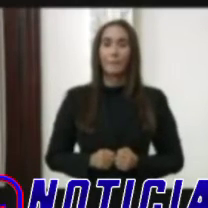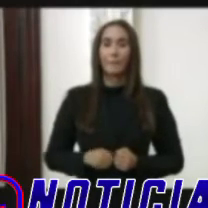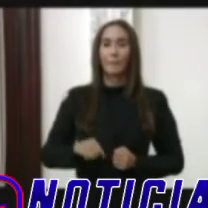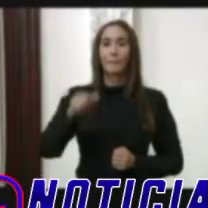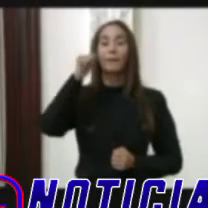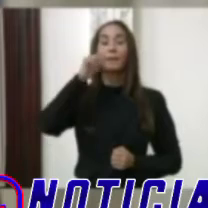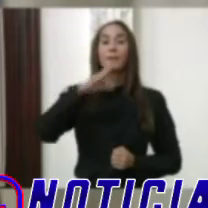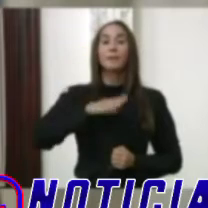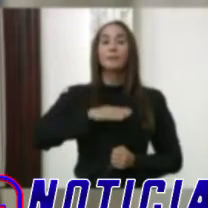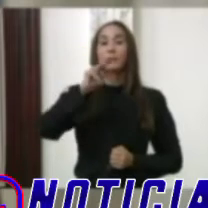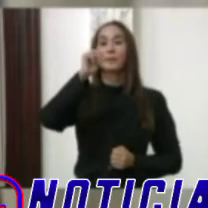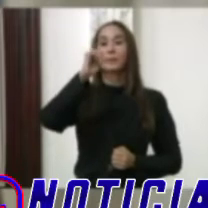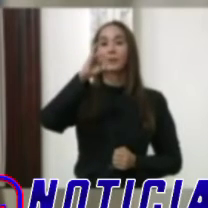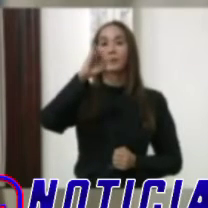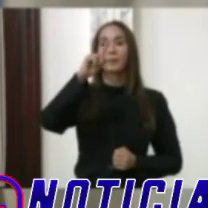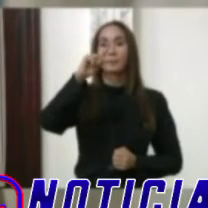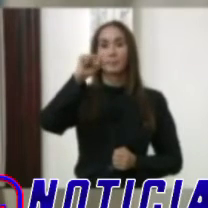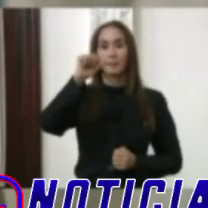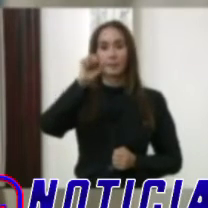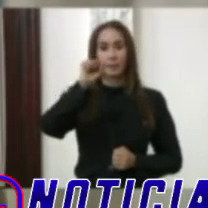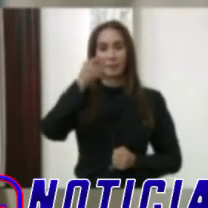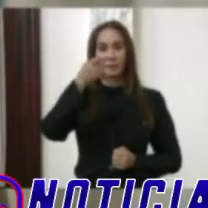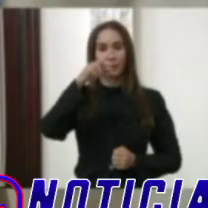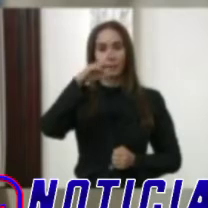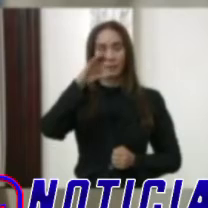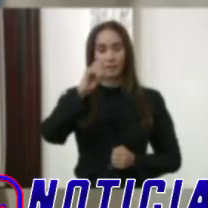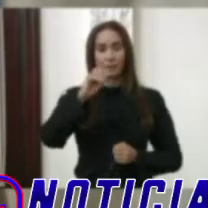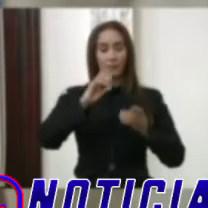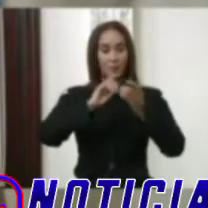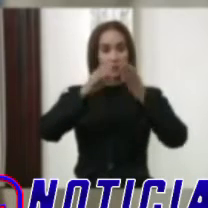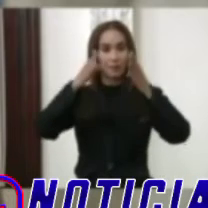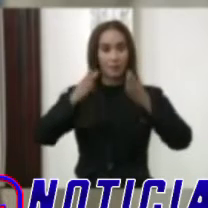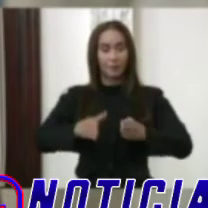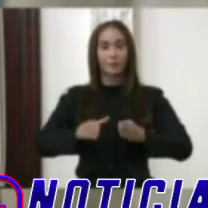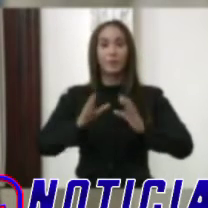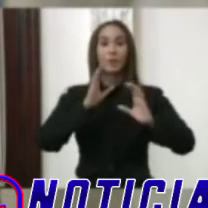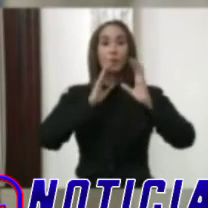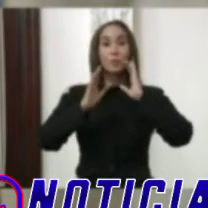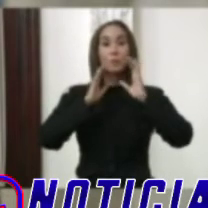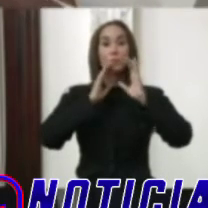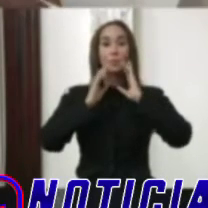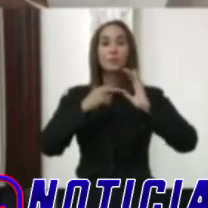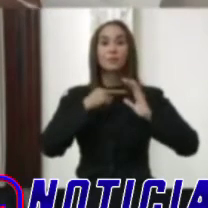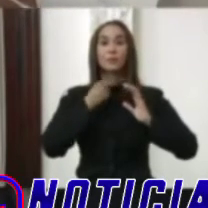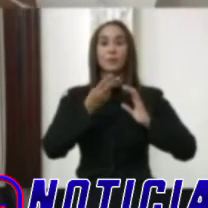Señora Milagros Germán, directora de Comunicaciones y vocera de la Presidencia.